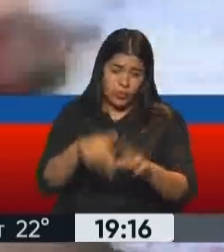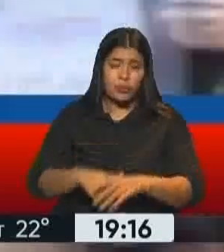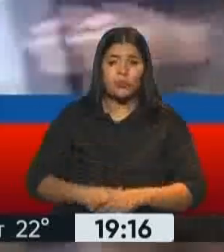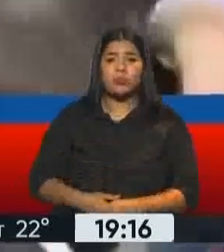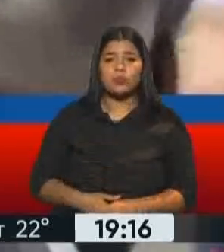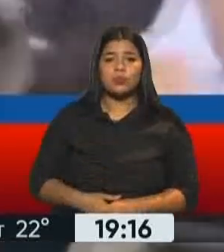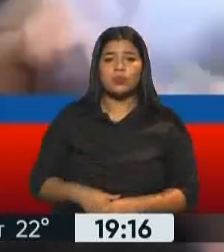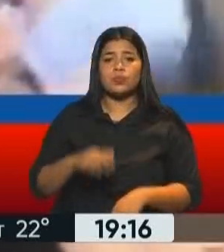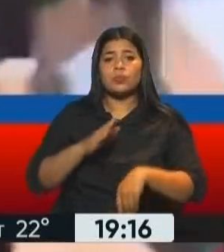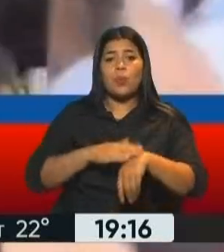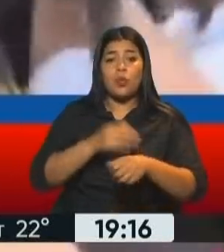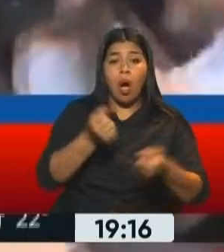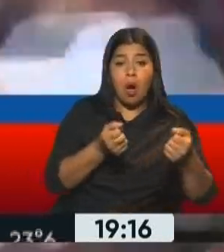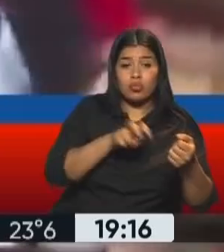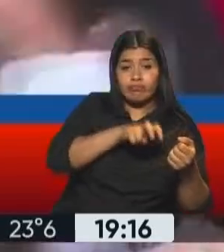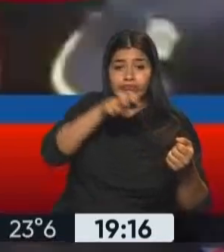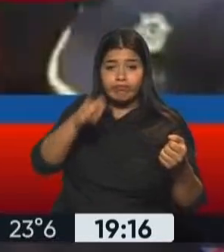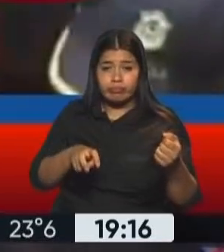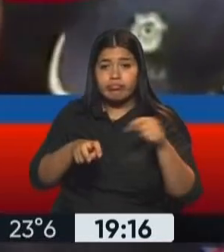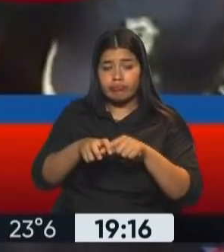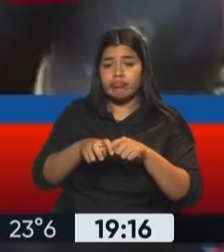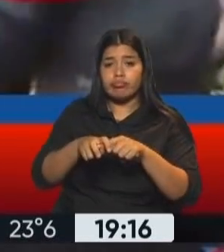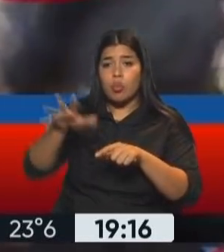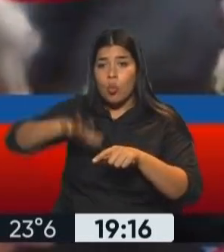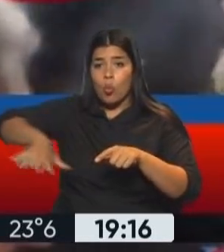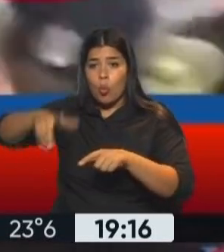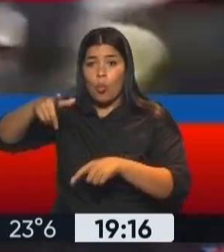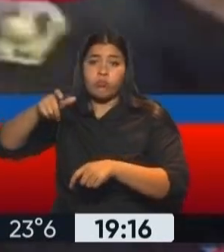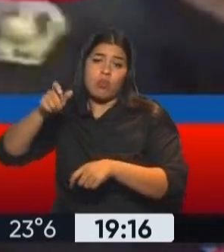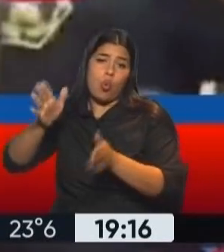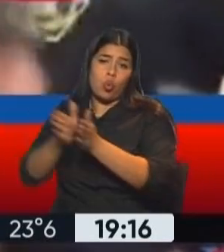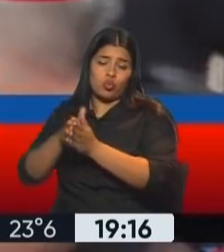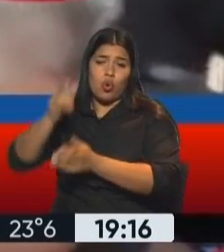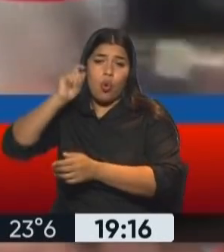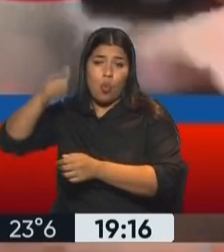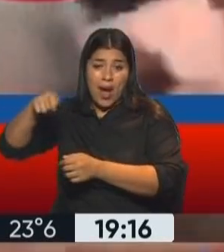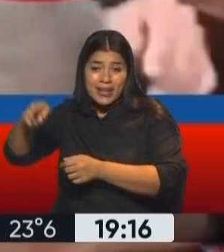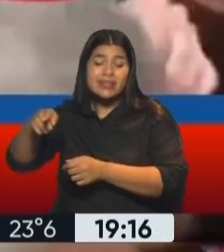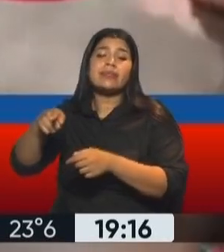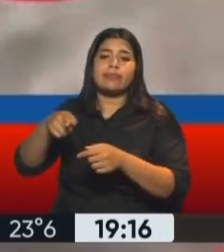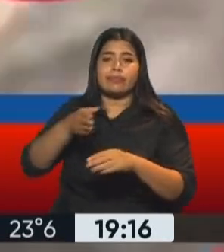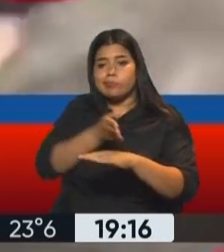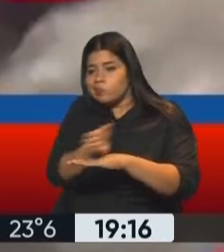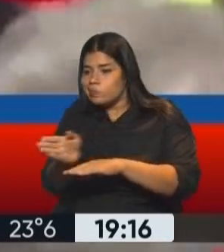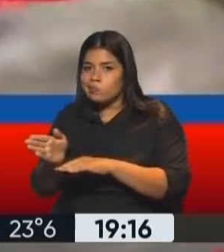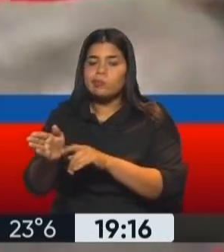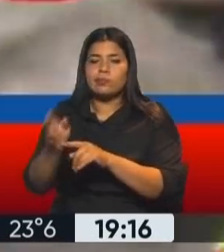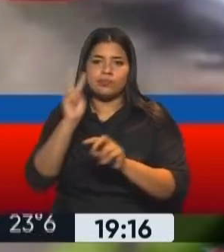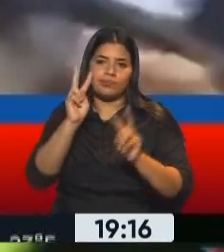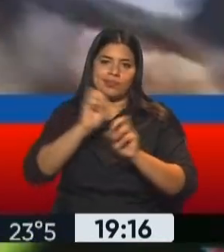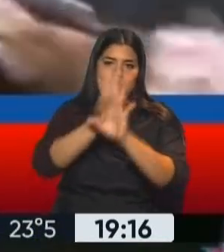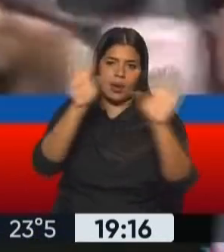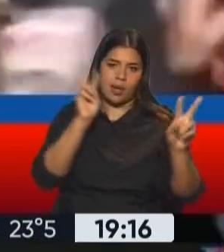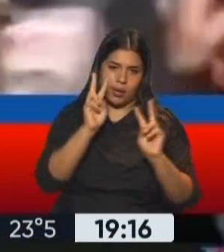cuando bajaba del auto ingresando al juzgado del juez Martín Baba. Se ve como con total claridad y me parece que